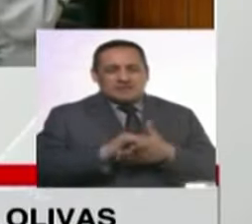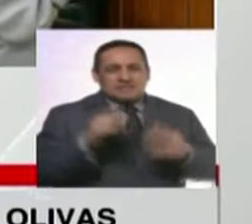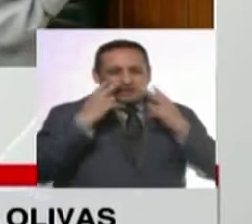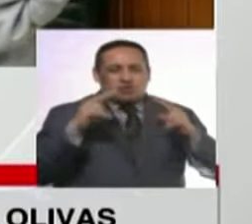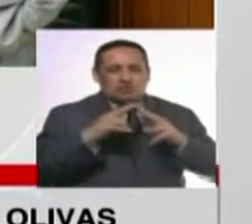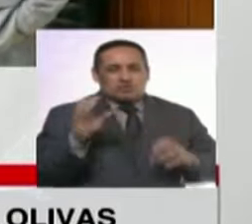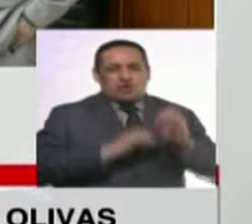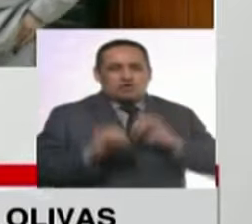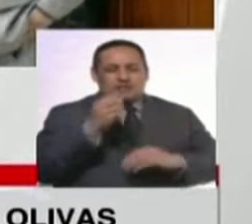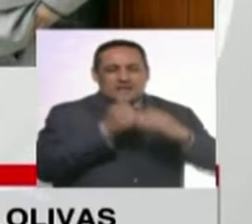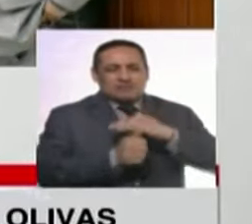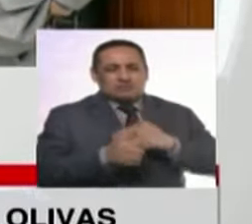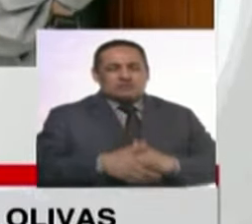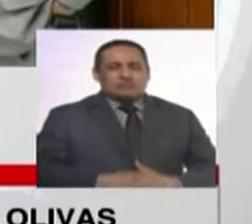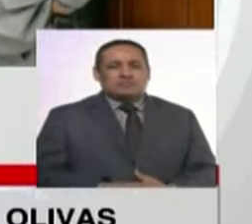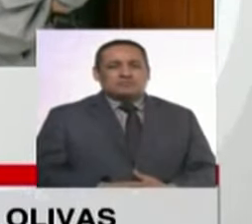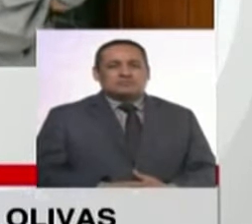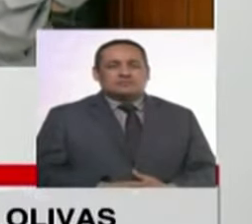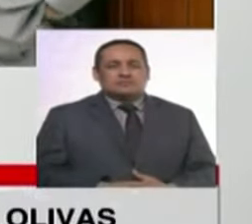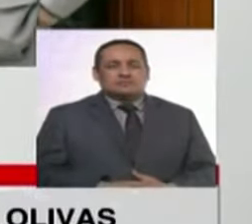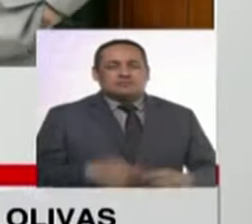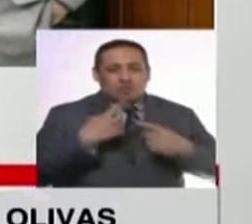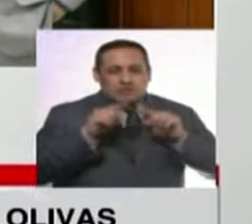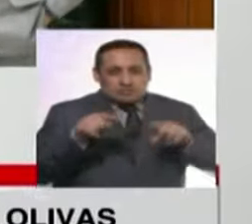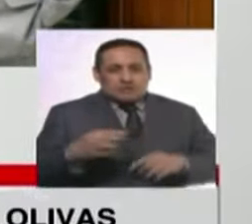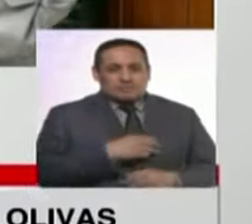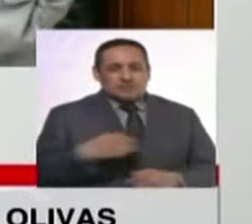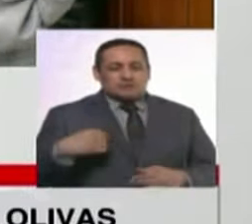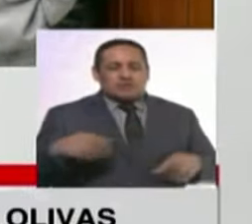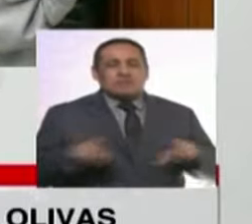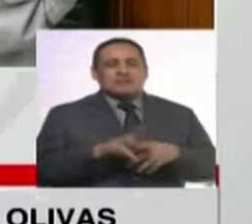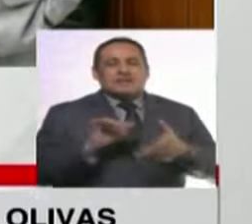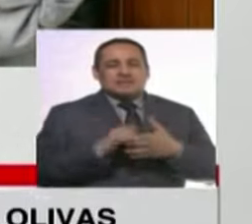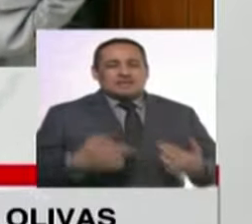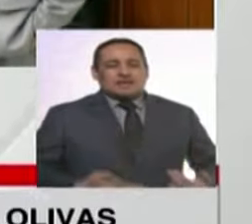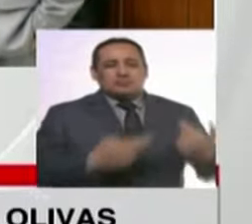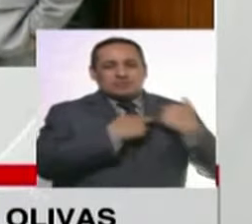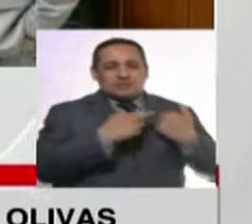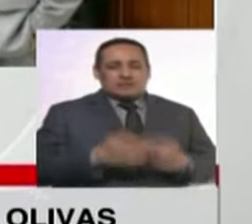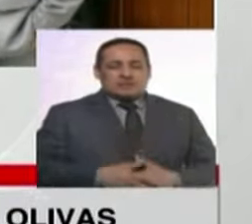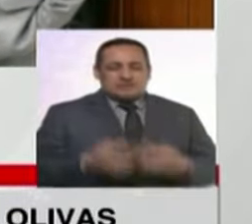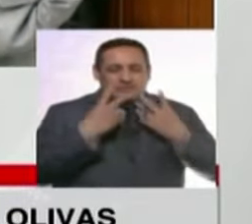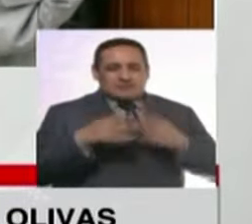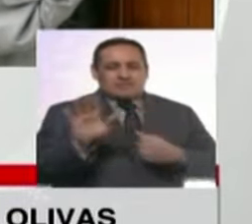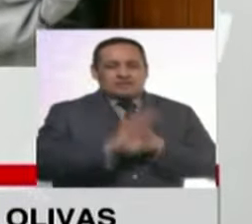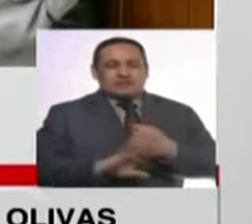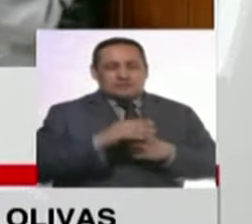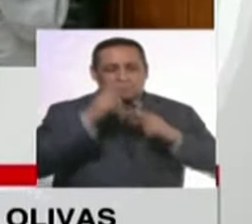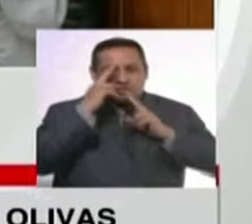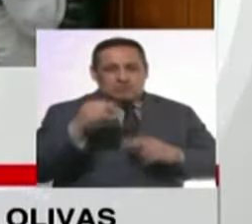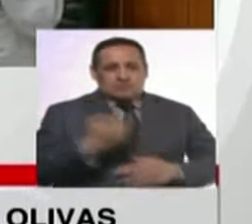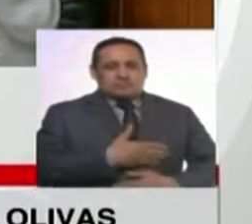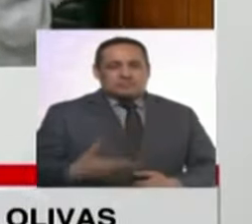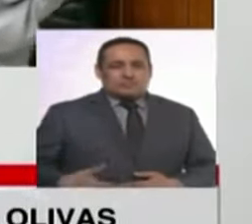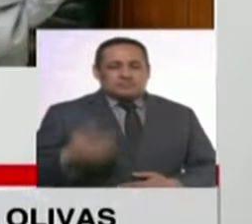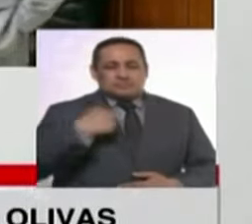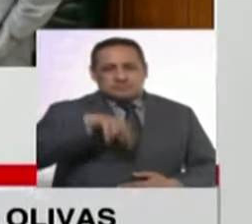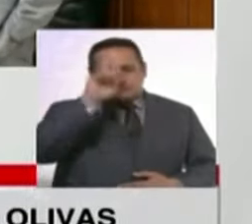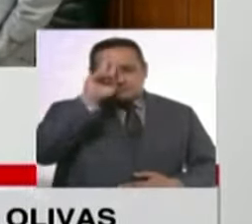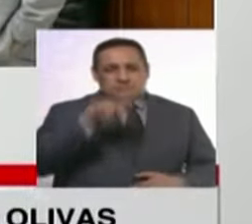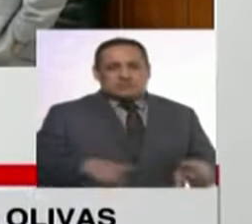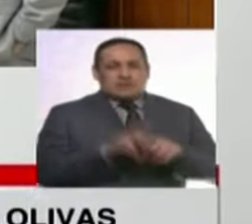sí conocen de orden interno por eso señor ministro usted tiene la responsabilidad de defender el honor del presidente de la república